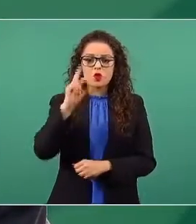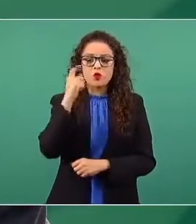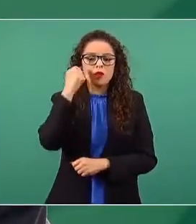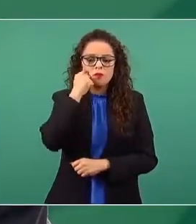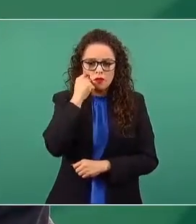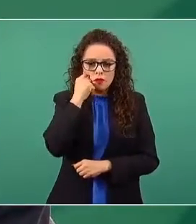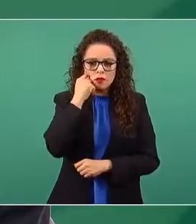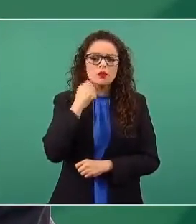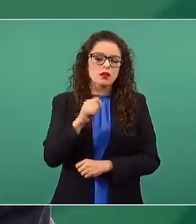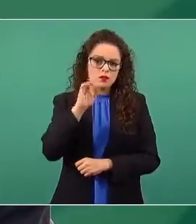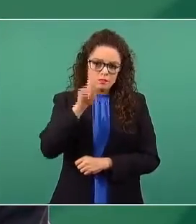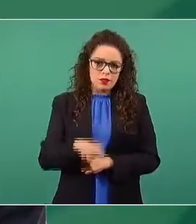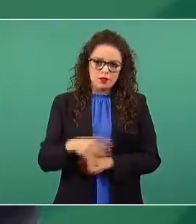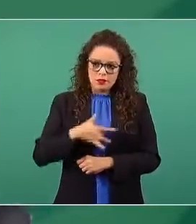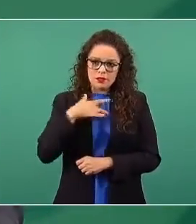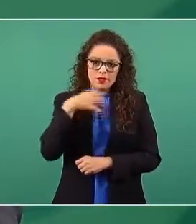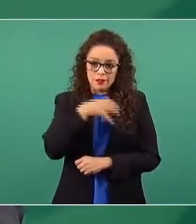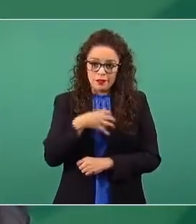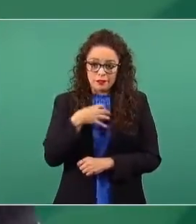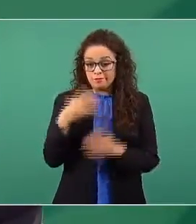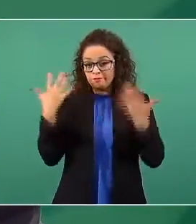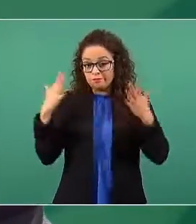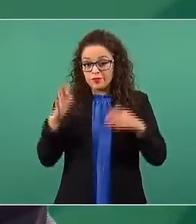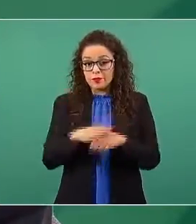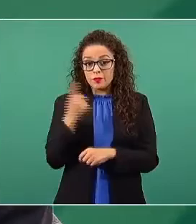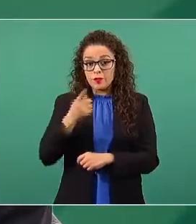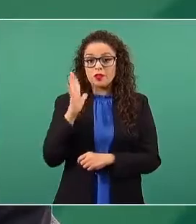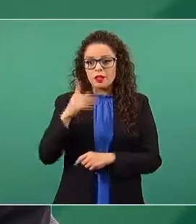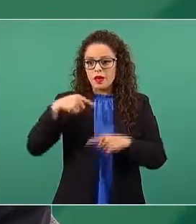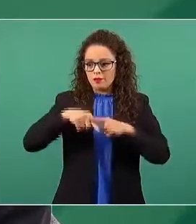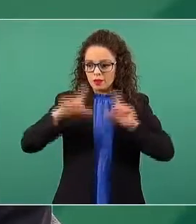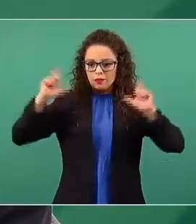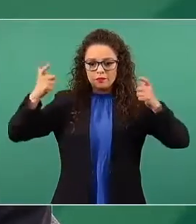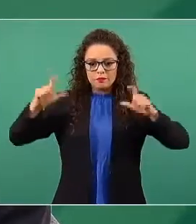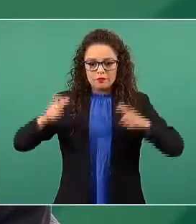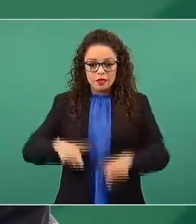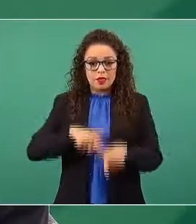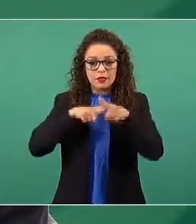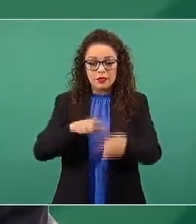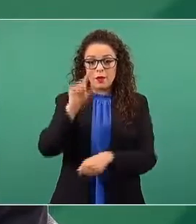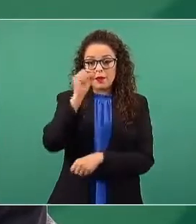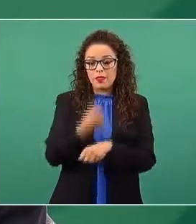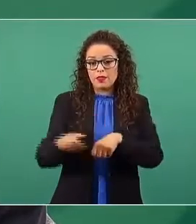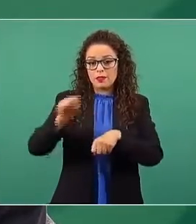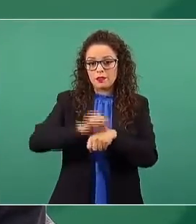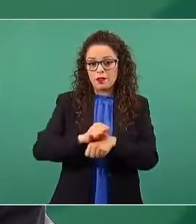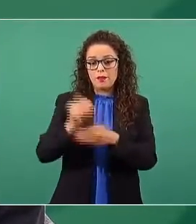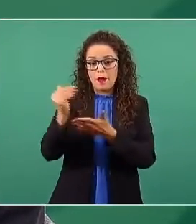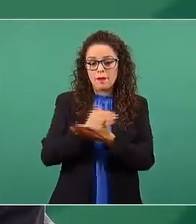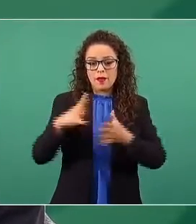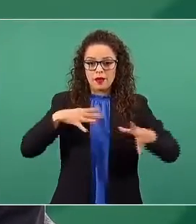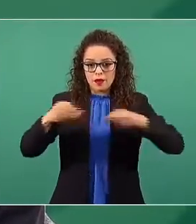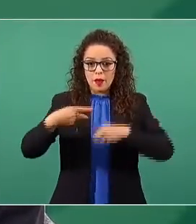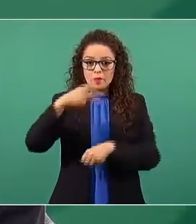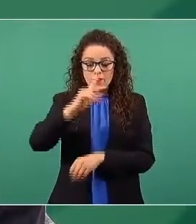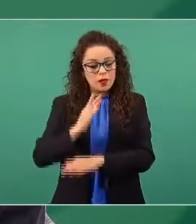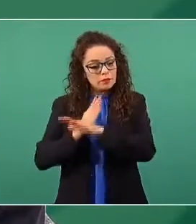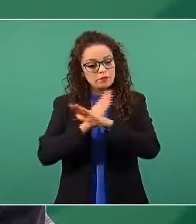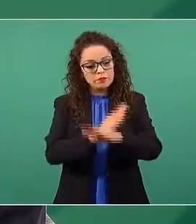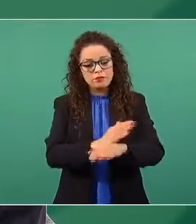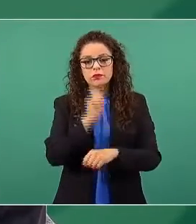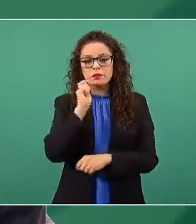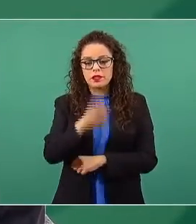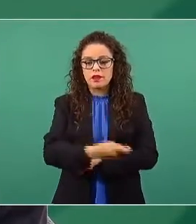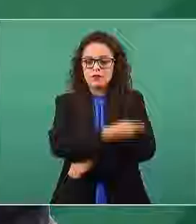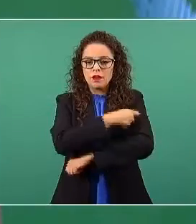motivo de celebración, de satisfacción al ver la epidemia declinar por 20 semanas. La protección que brinda la vacuna contra el